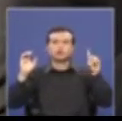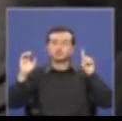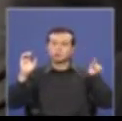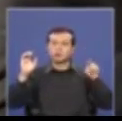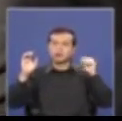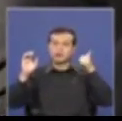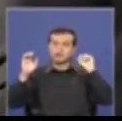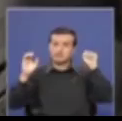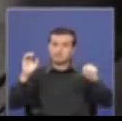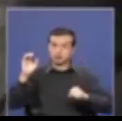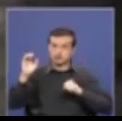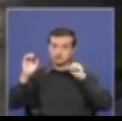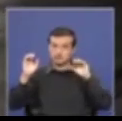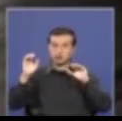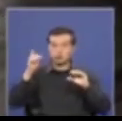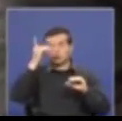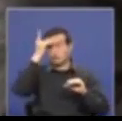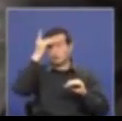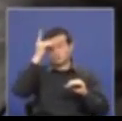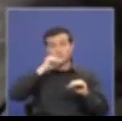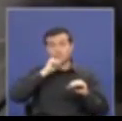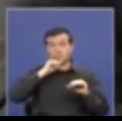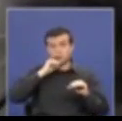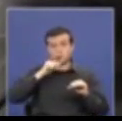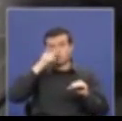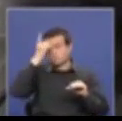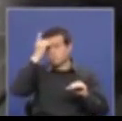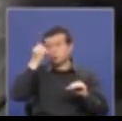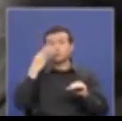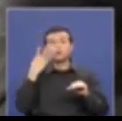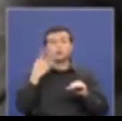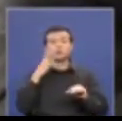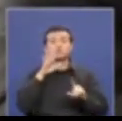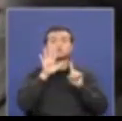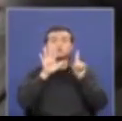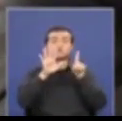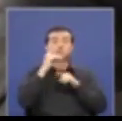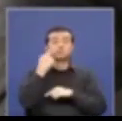en 10 años. Les debemos todavía, debemos